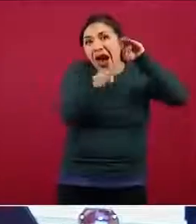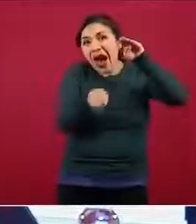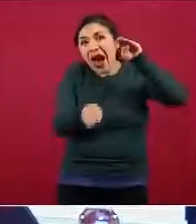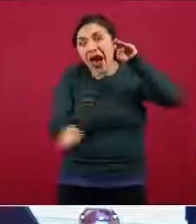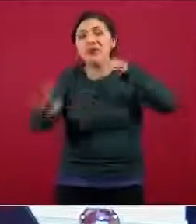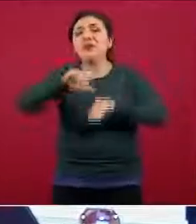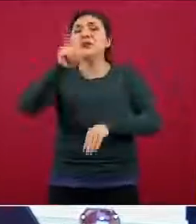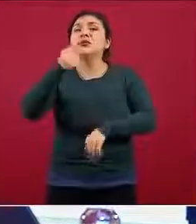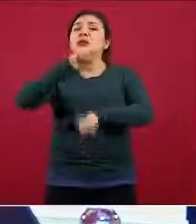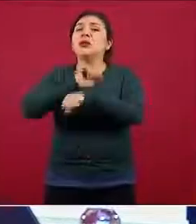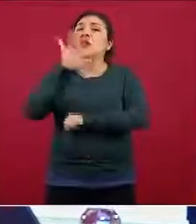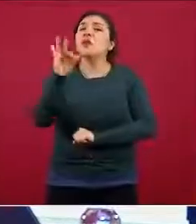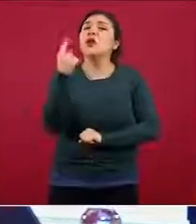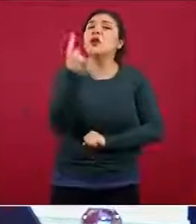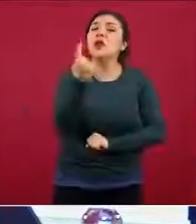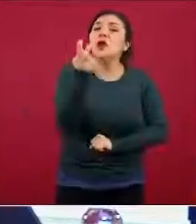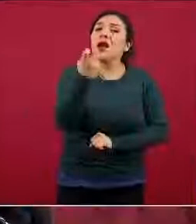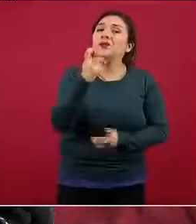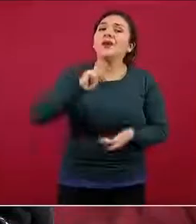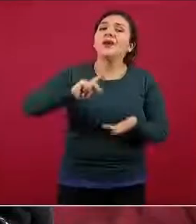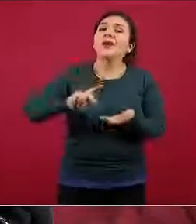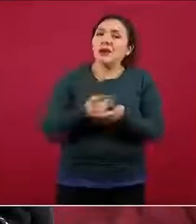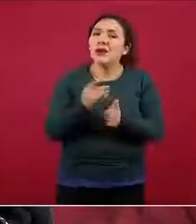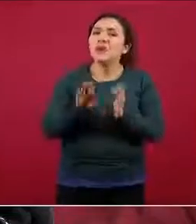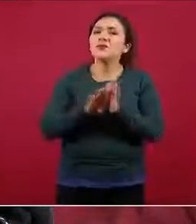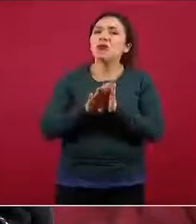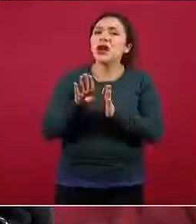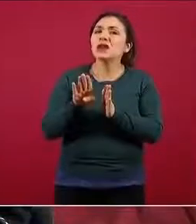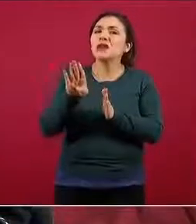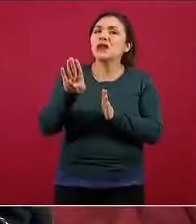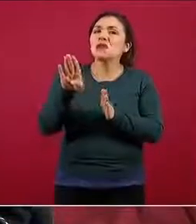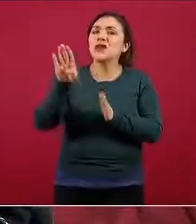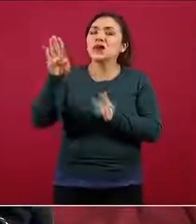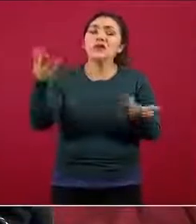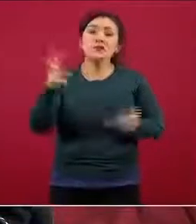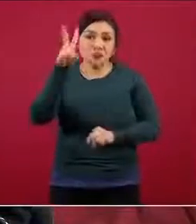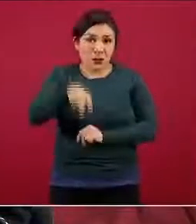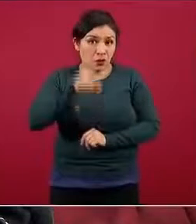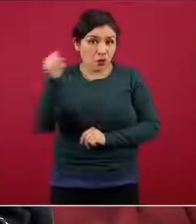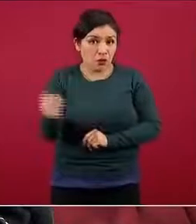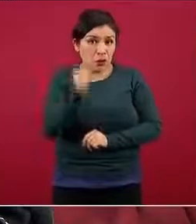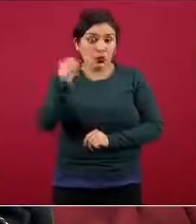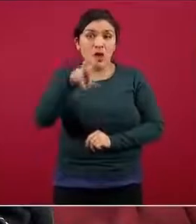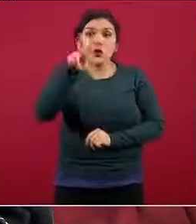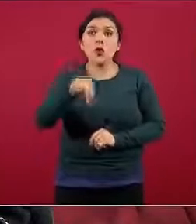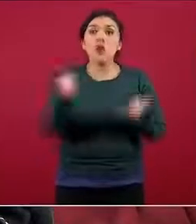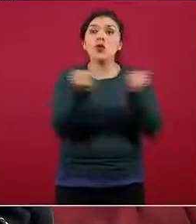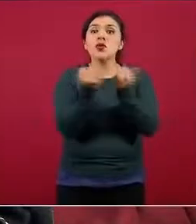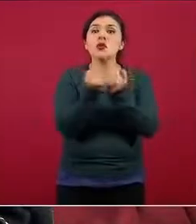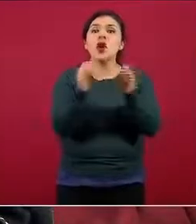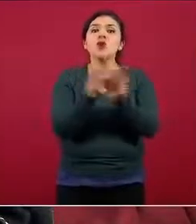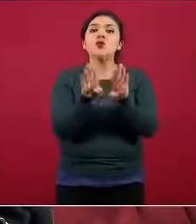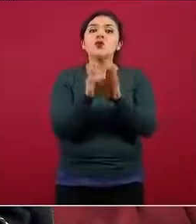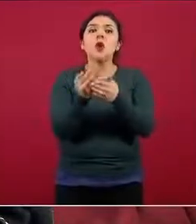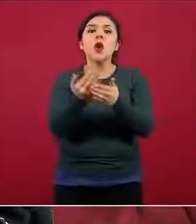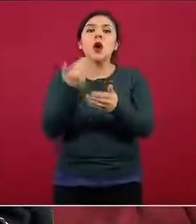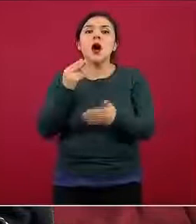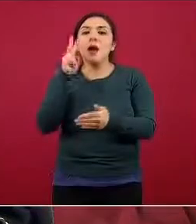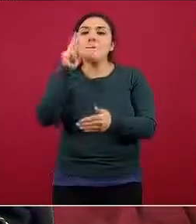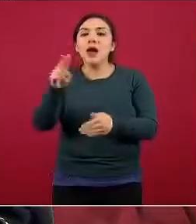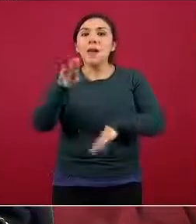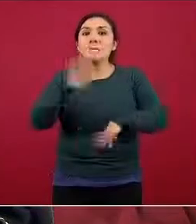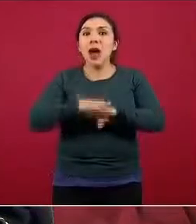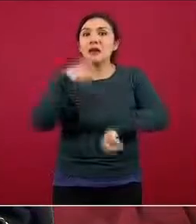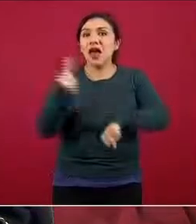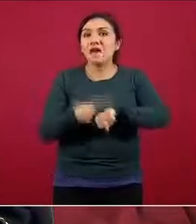de la semana 41 hemos tenido un incremento que afortunadamente no es a la velocidad que vemos en el